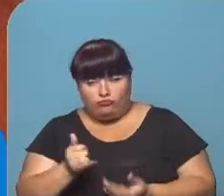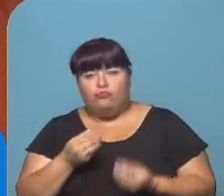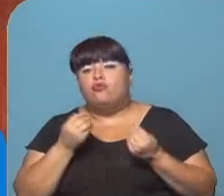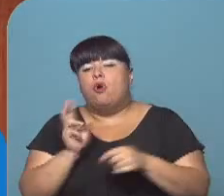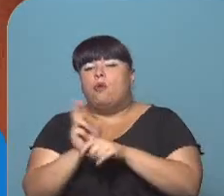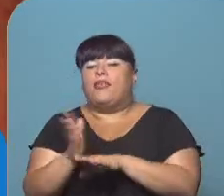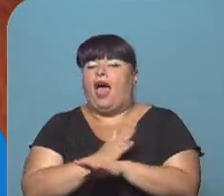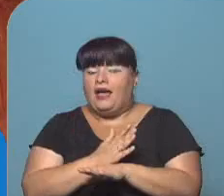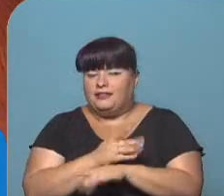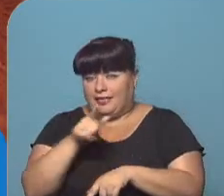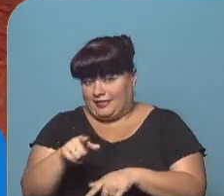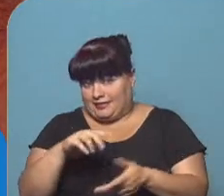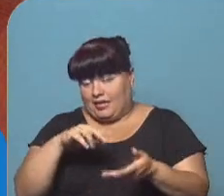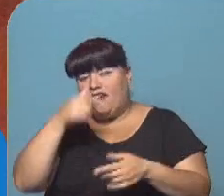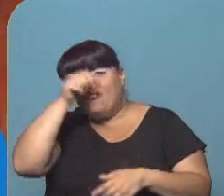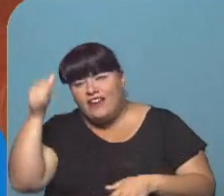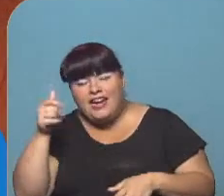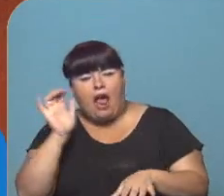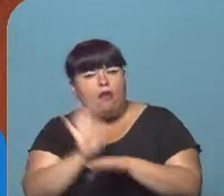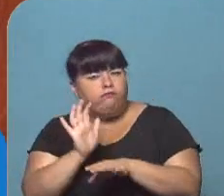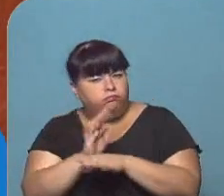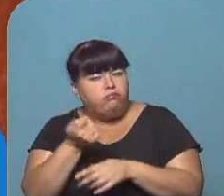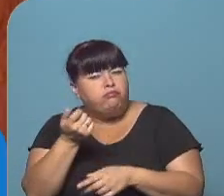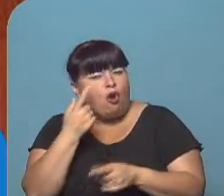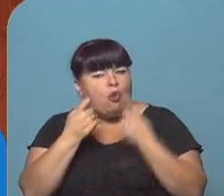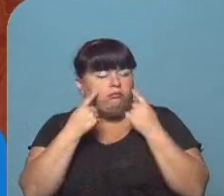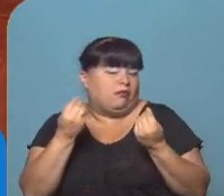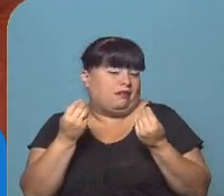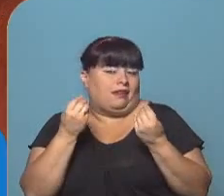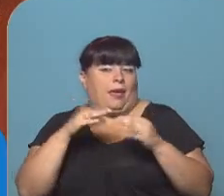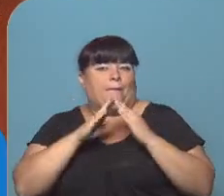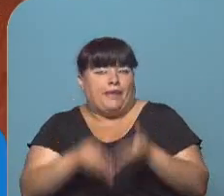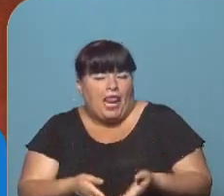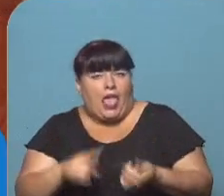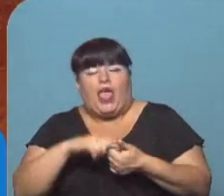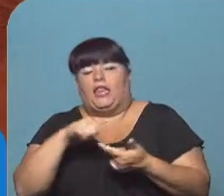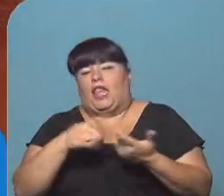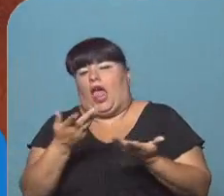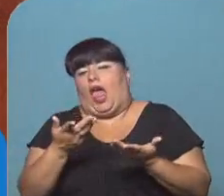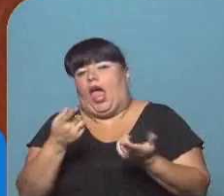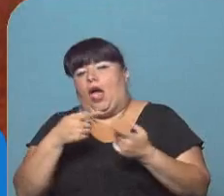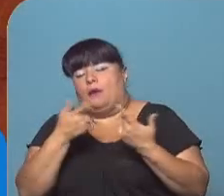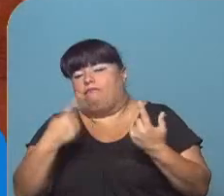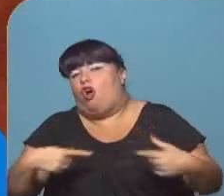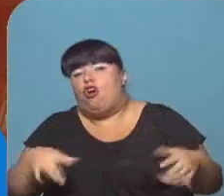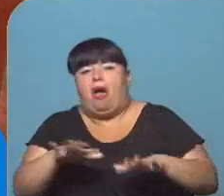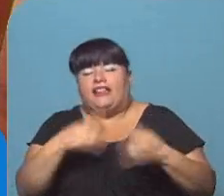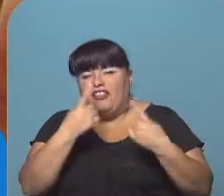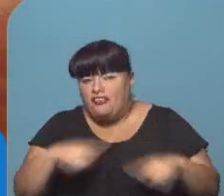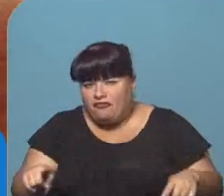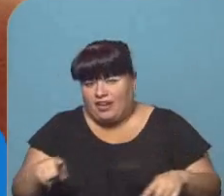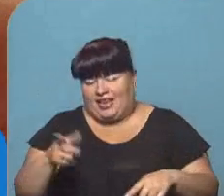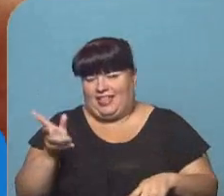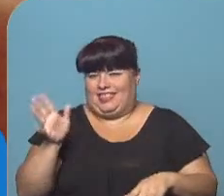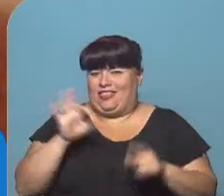¿Cómo prevenir esta cuestión? O en verano prácticamente hay poca prevención porque, claro, están en una pileta, porque tienen otras actividades diferentes a